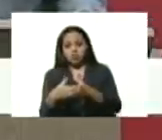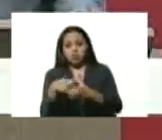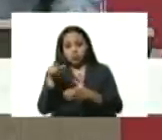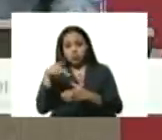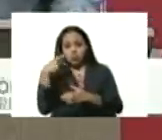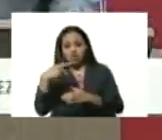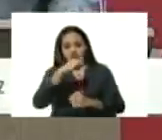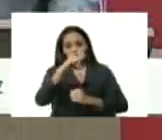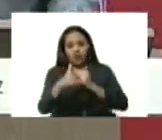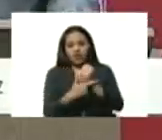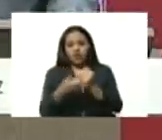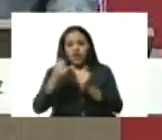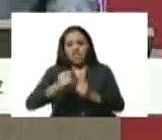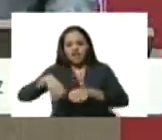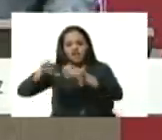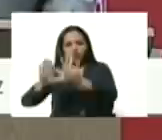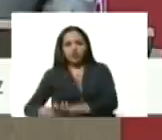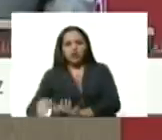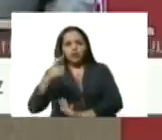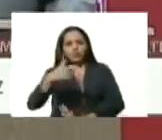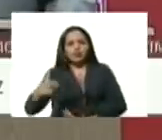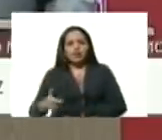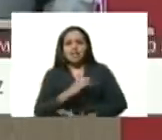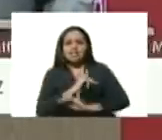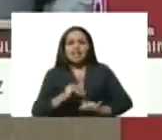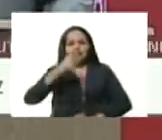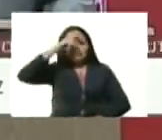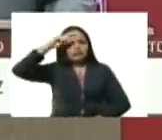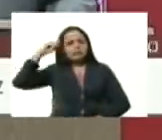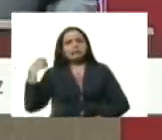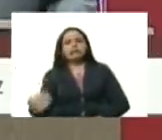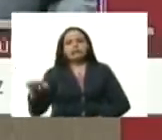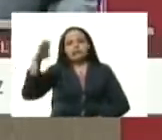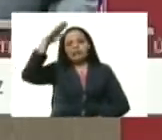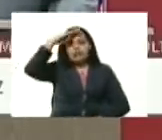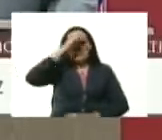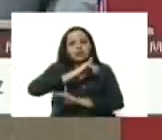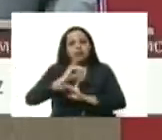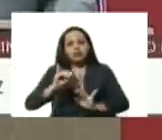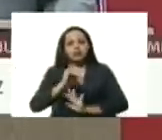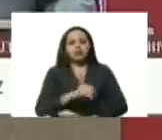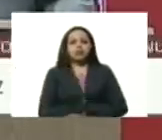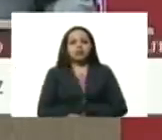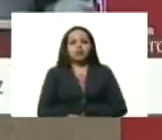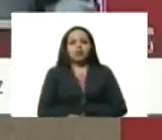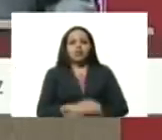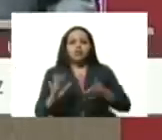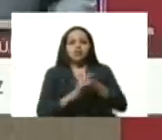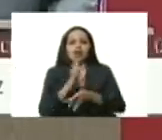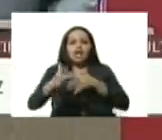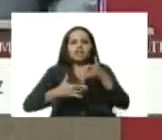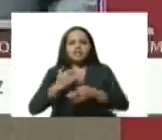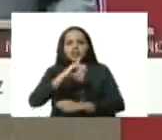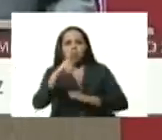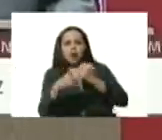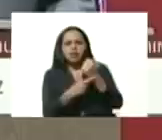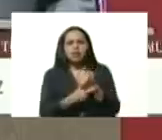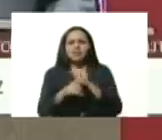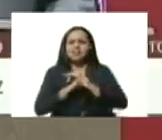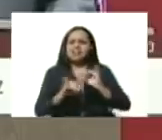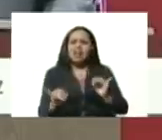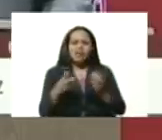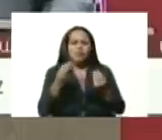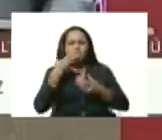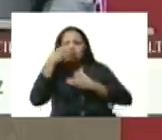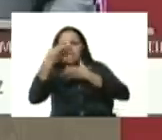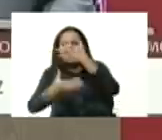manera aluvional por los militantes que están hartos de las prácticas autoritarias de Leopoldo López y de Juan Guaidó, que ya no se calan más tanto grito,